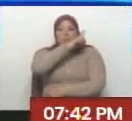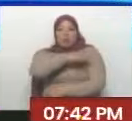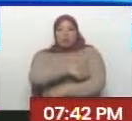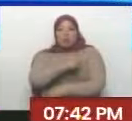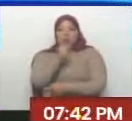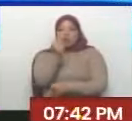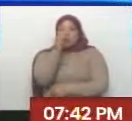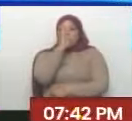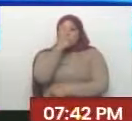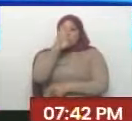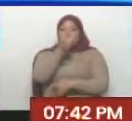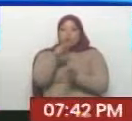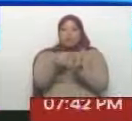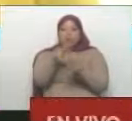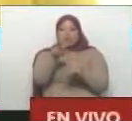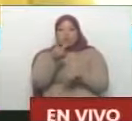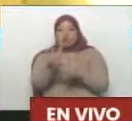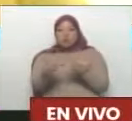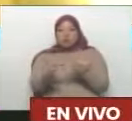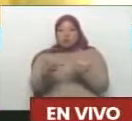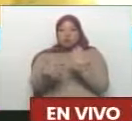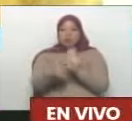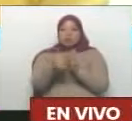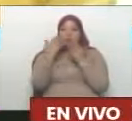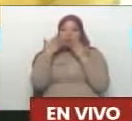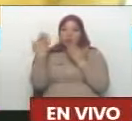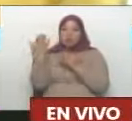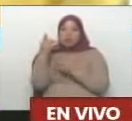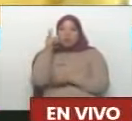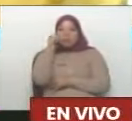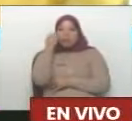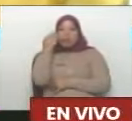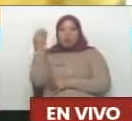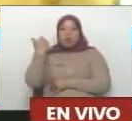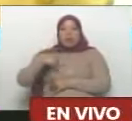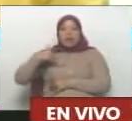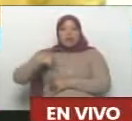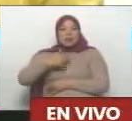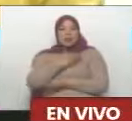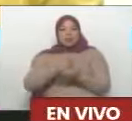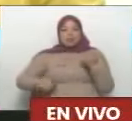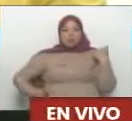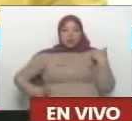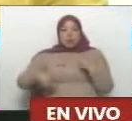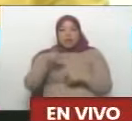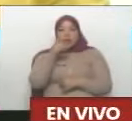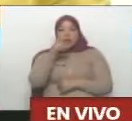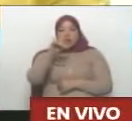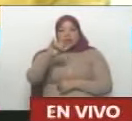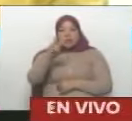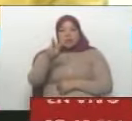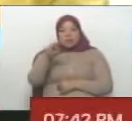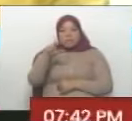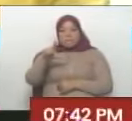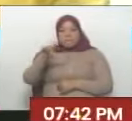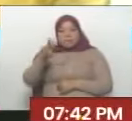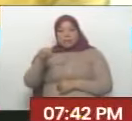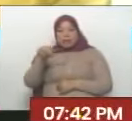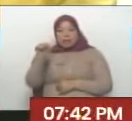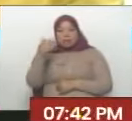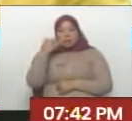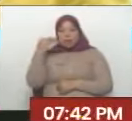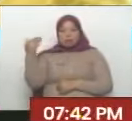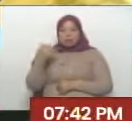para el 2028 y esto pronostica Dilma Rousseff. Si nos vamos más abajo, hay un dato súper interesante que